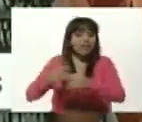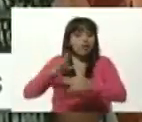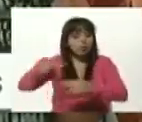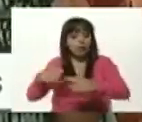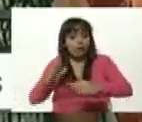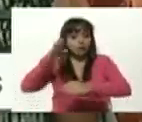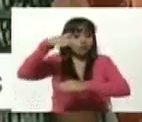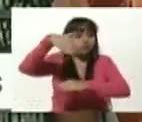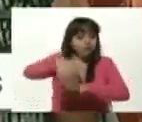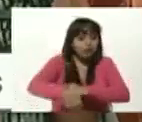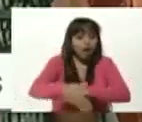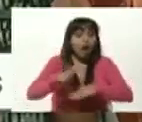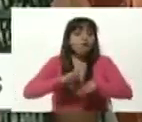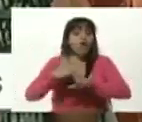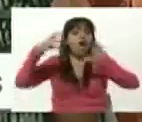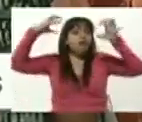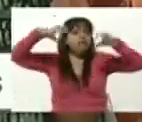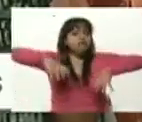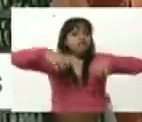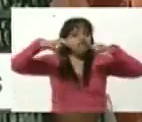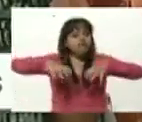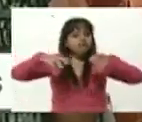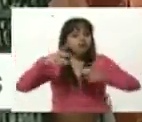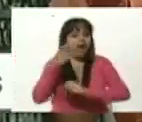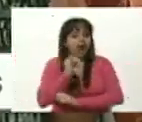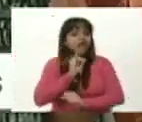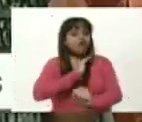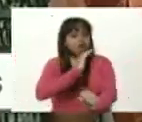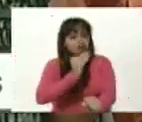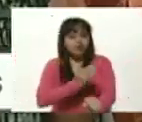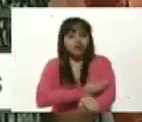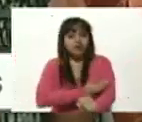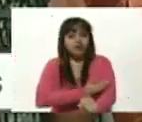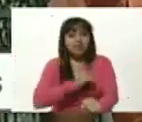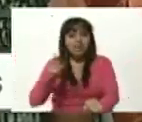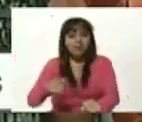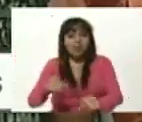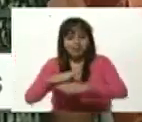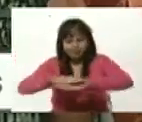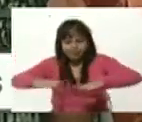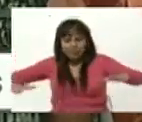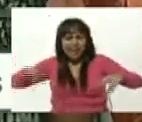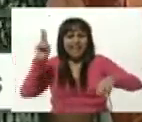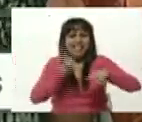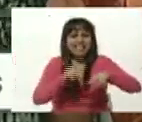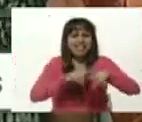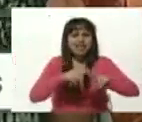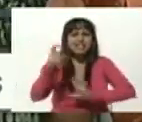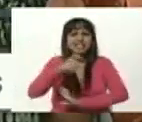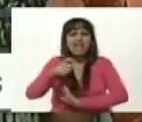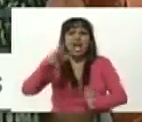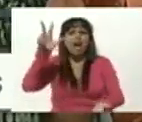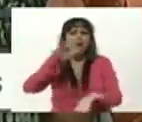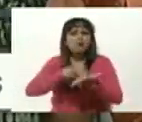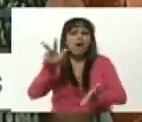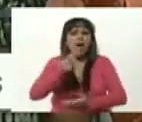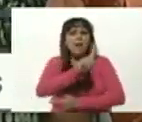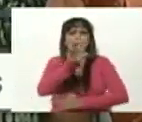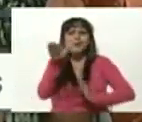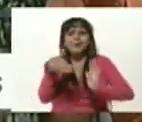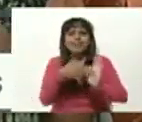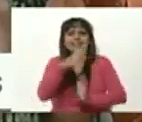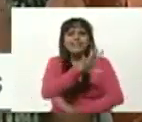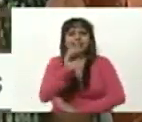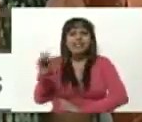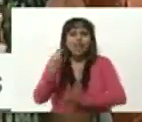fuertes lluvias. También el asfaltado, tengo entendido que necesitamos una aprobación de 1.500 toneladas de